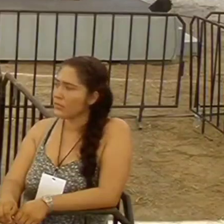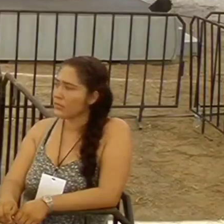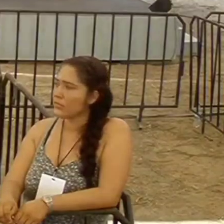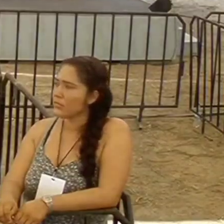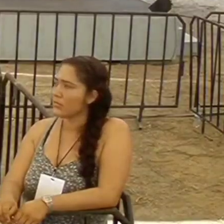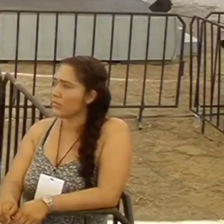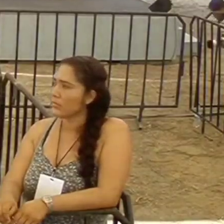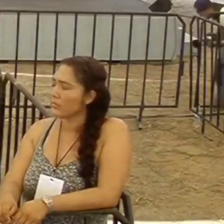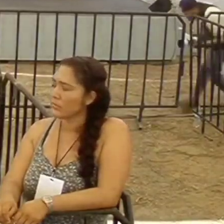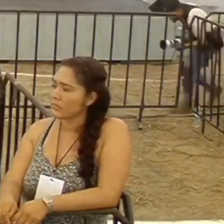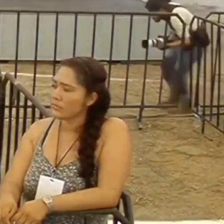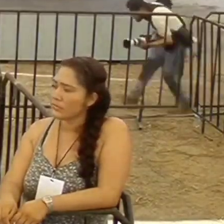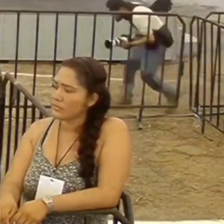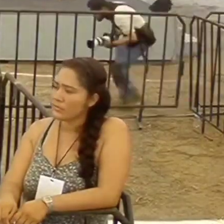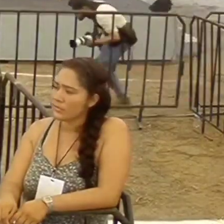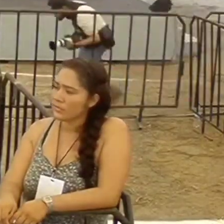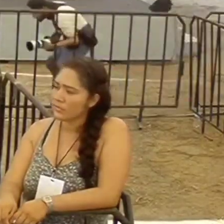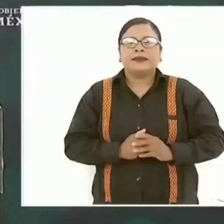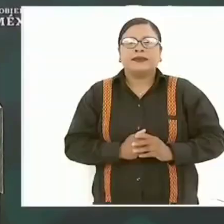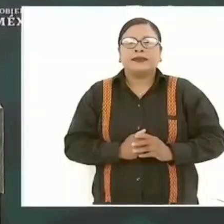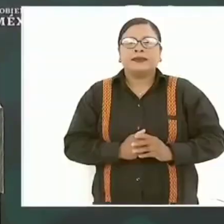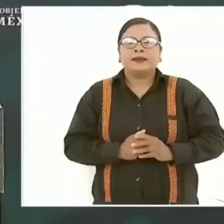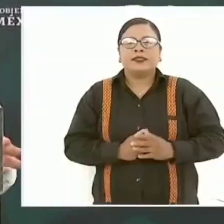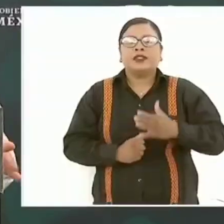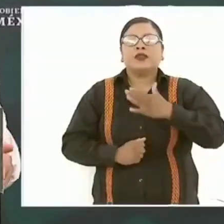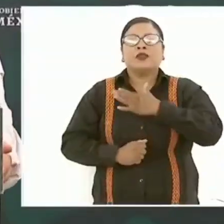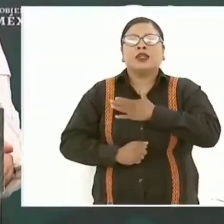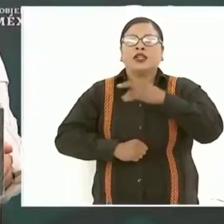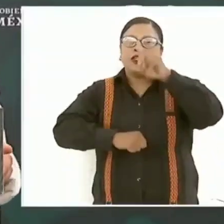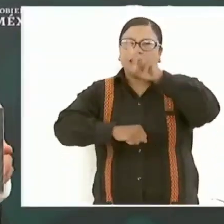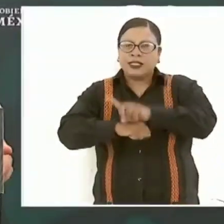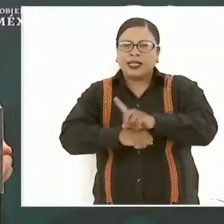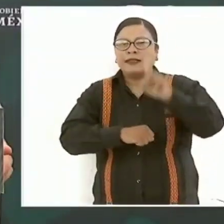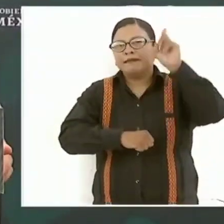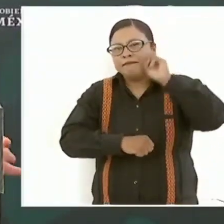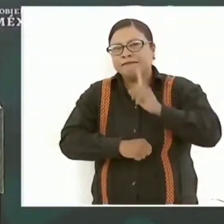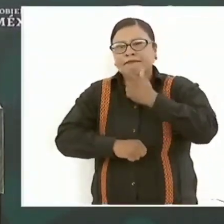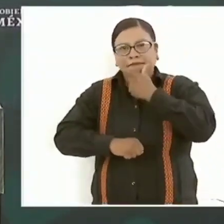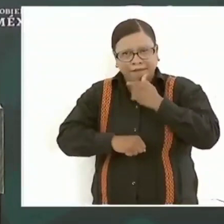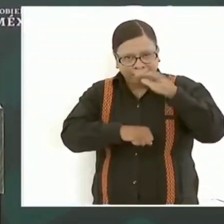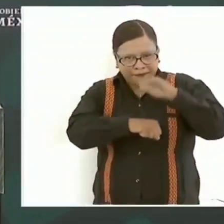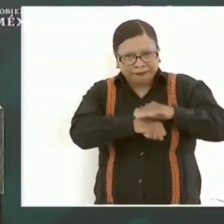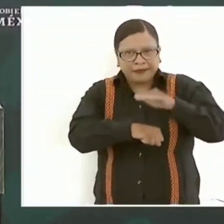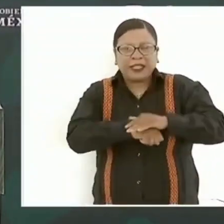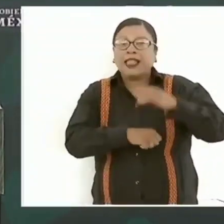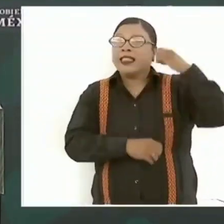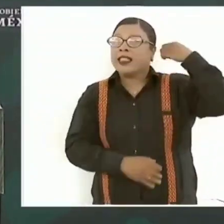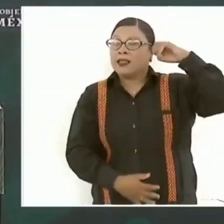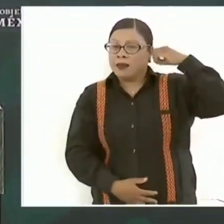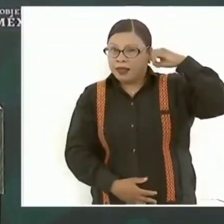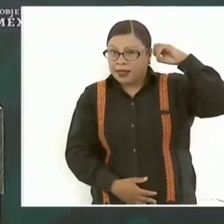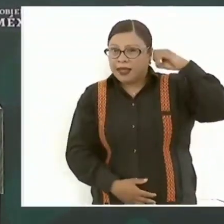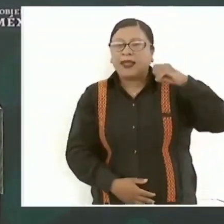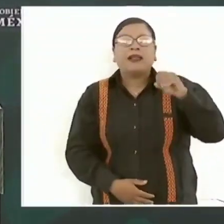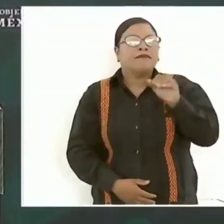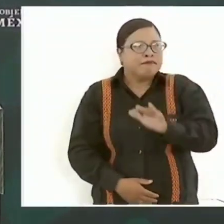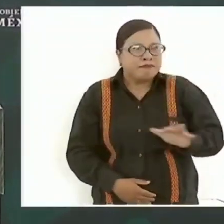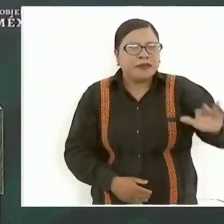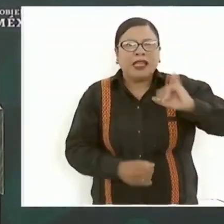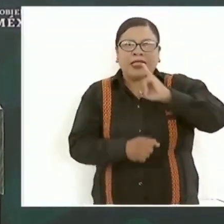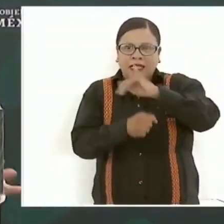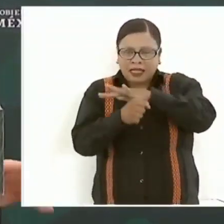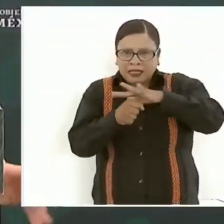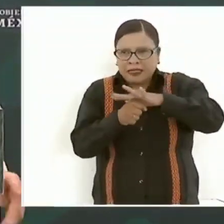Muchas gracias. Muy buenos días, amigas, amigas, amigos de Oaxaca y de todo el Istmo. Con su